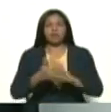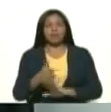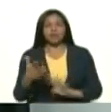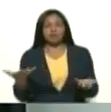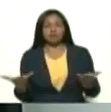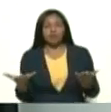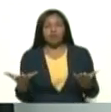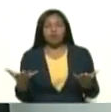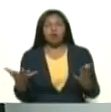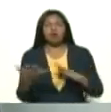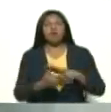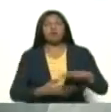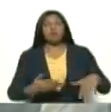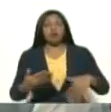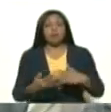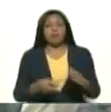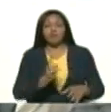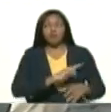ocurrió.